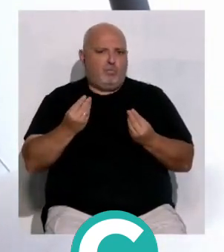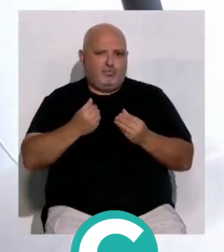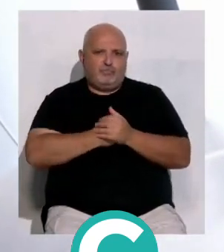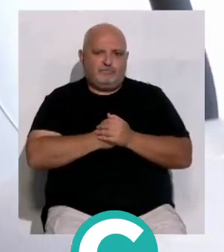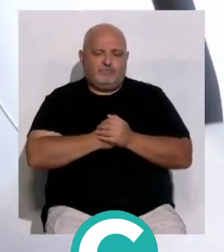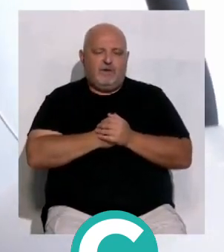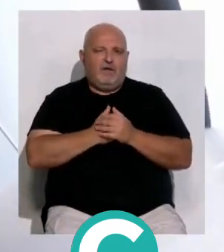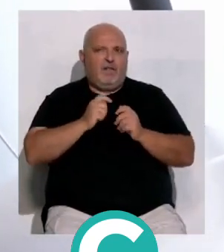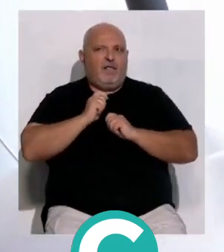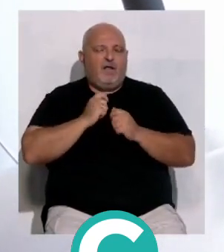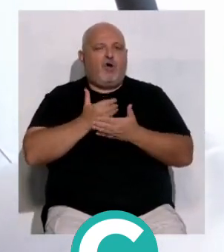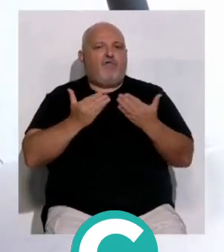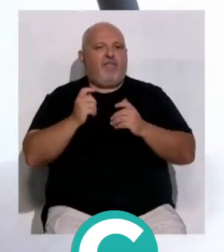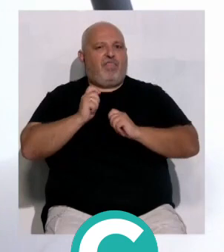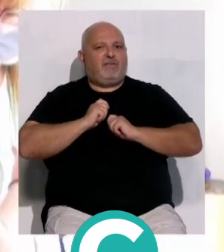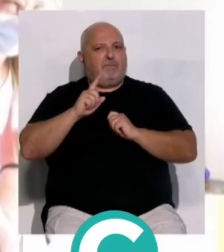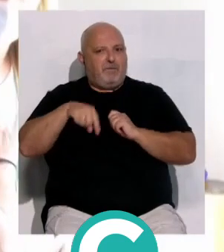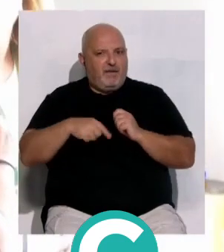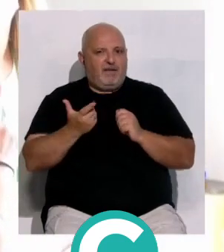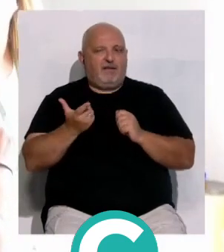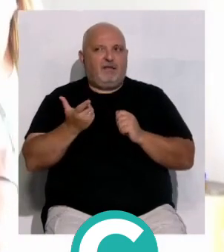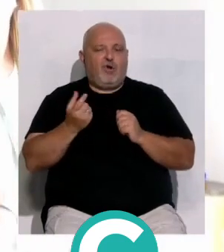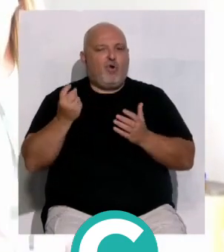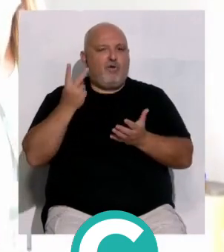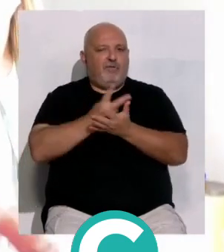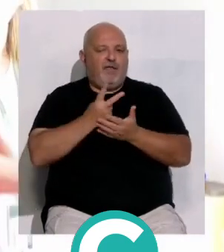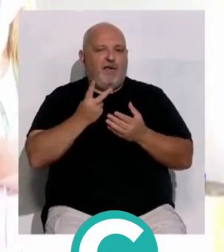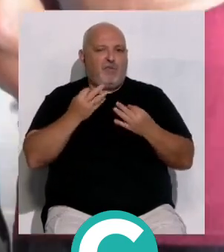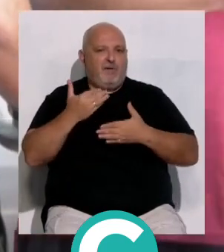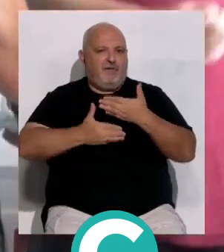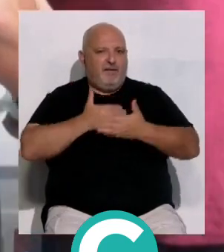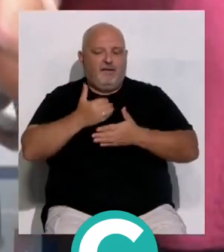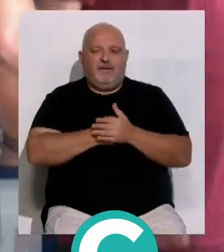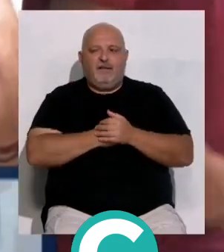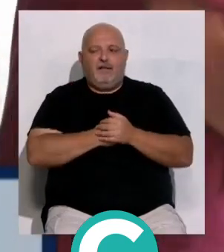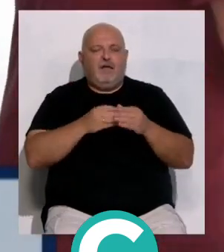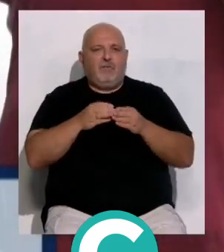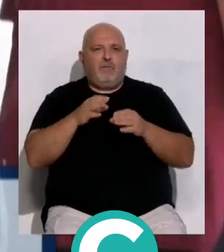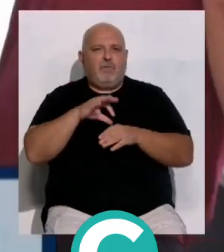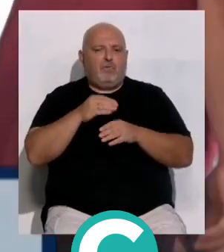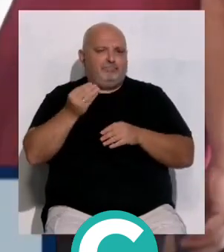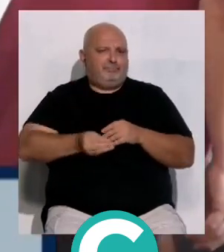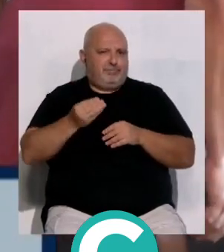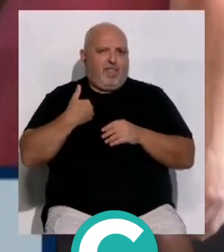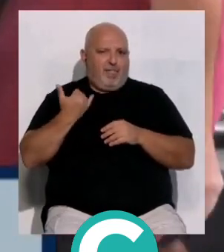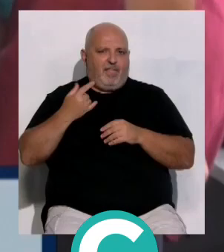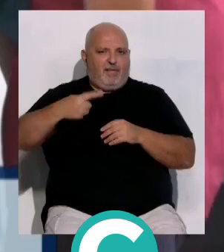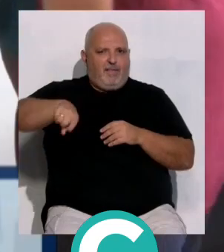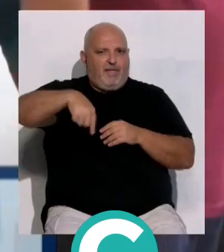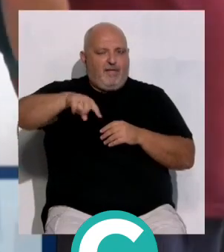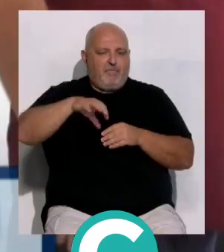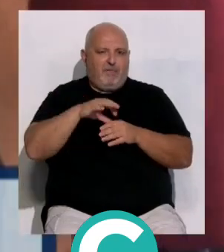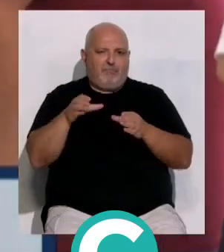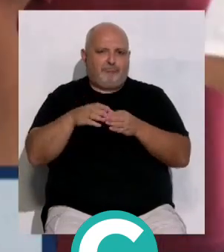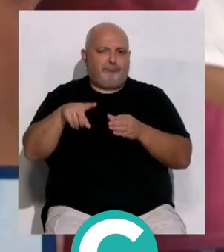Porque te da un poco de confianza el retomar la normalidad, ¿no? Tenemos un equipo médico buenísimo, ellas son